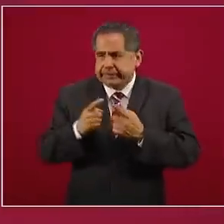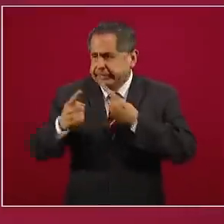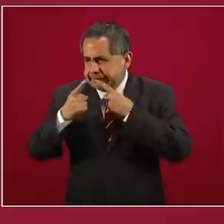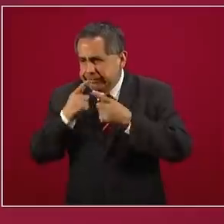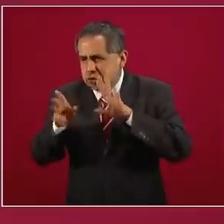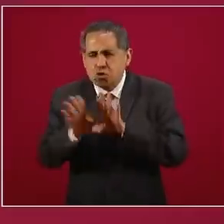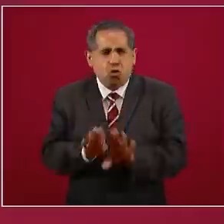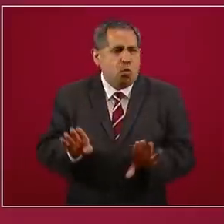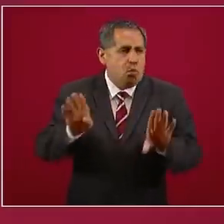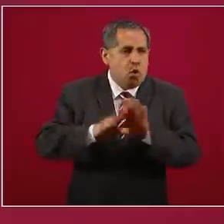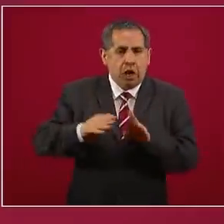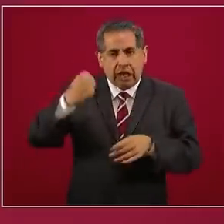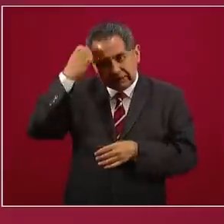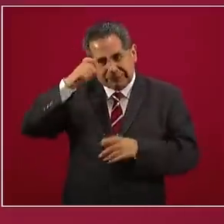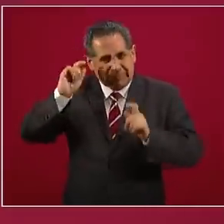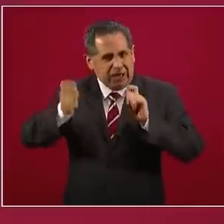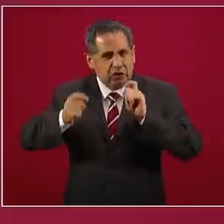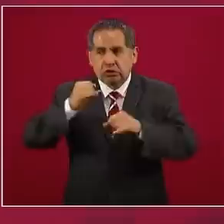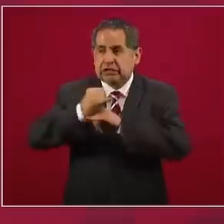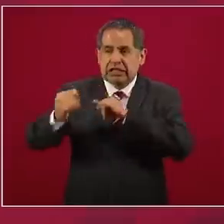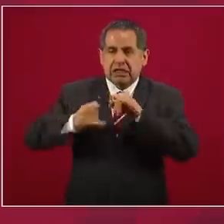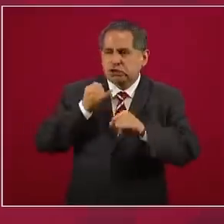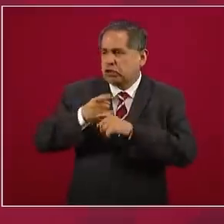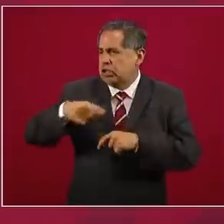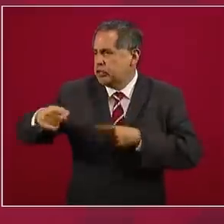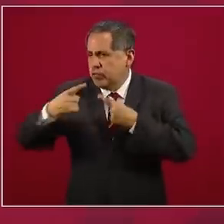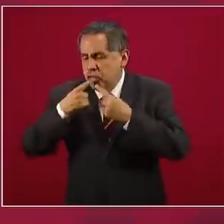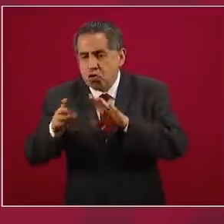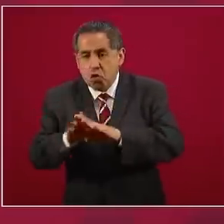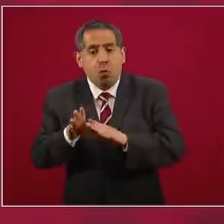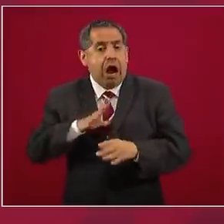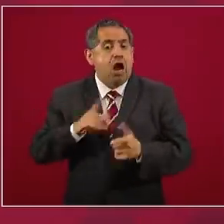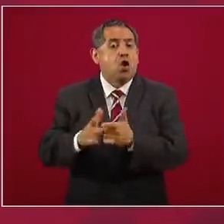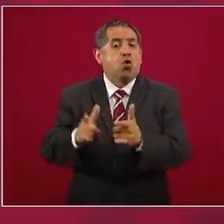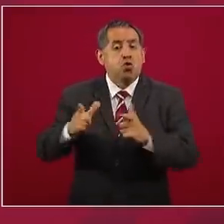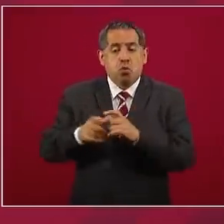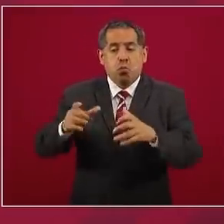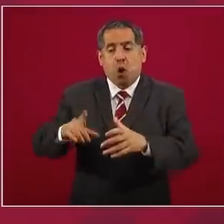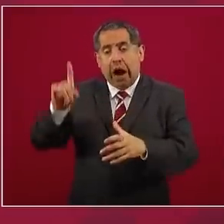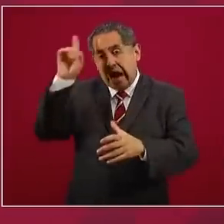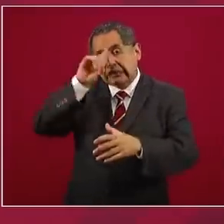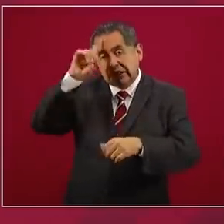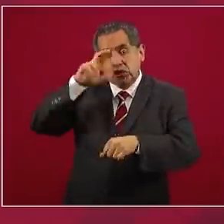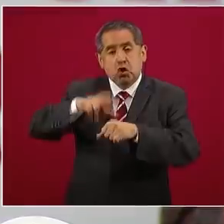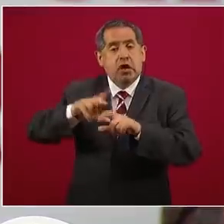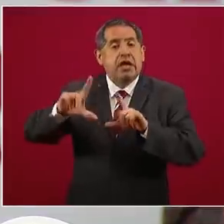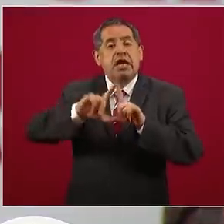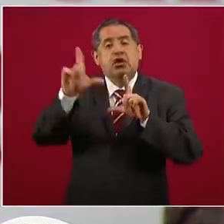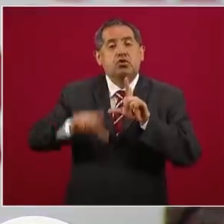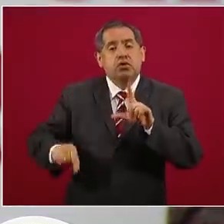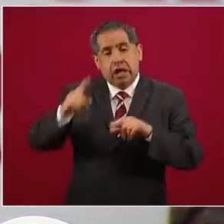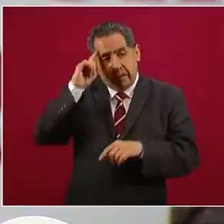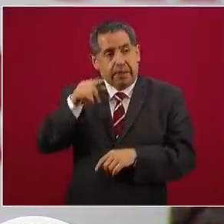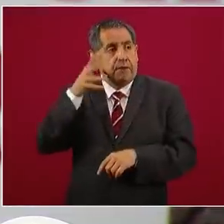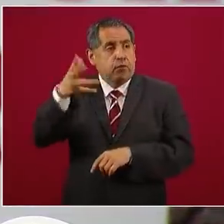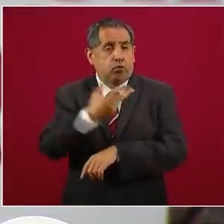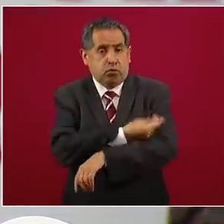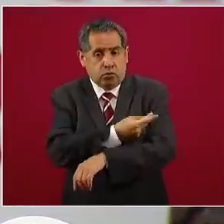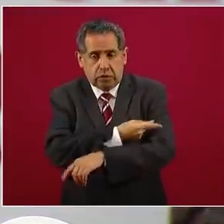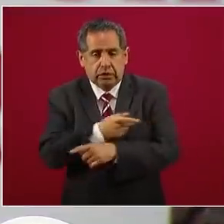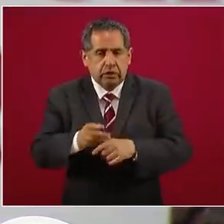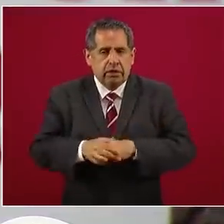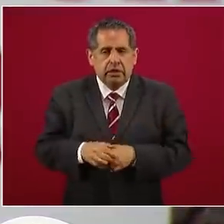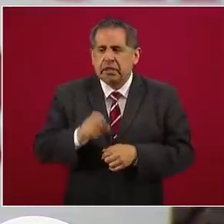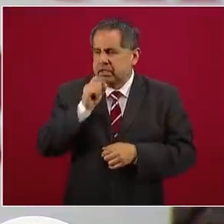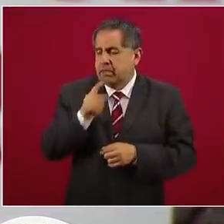en grupos expertos internacionales. Tenemos un grupo técnico asesor nacional en inmunizaciones.